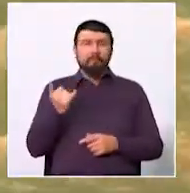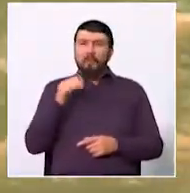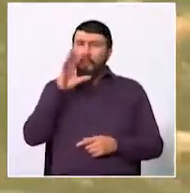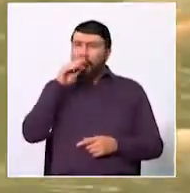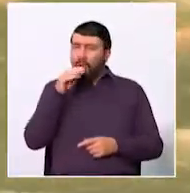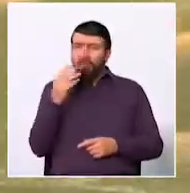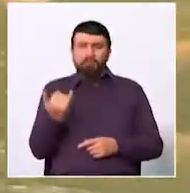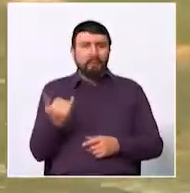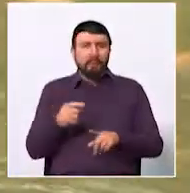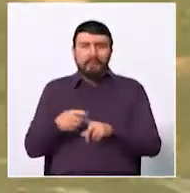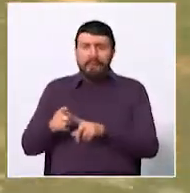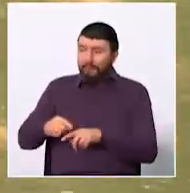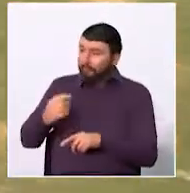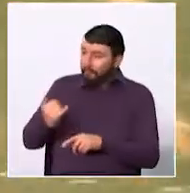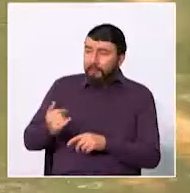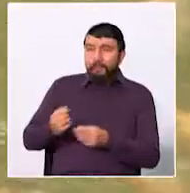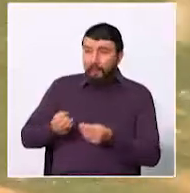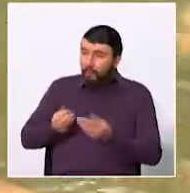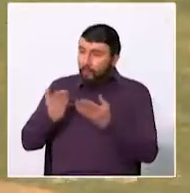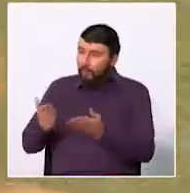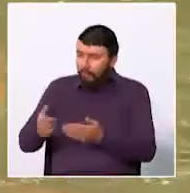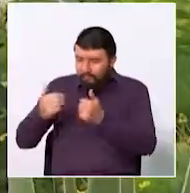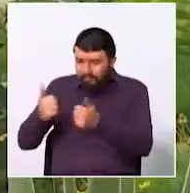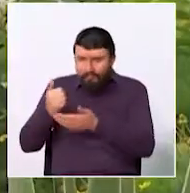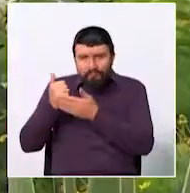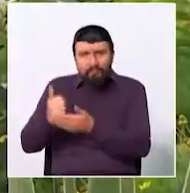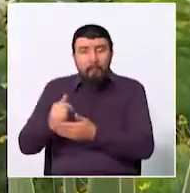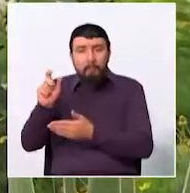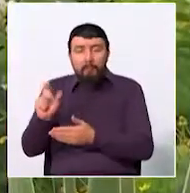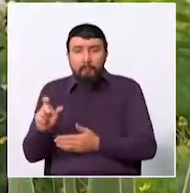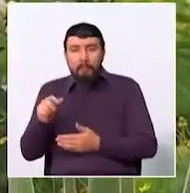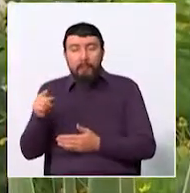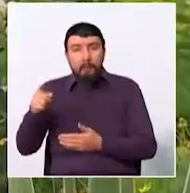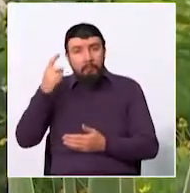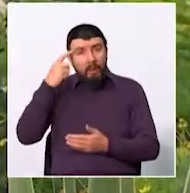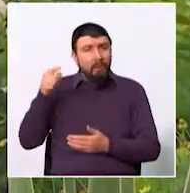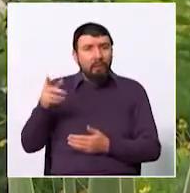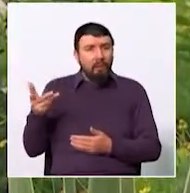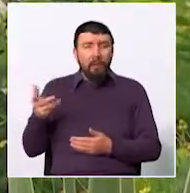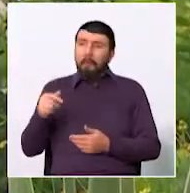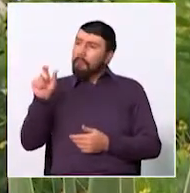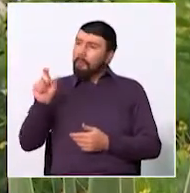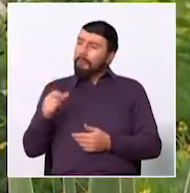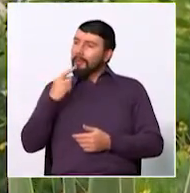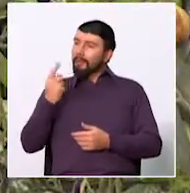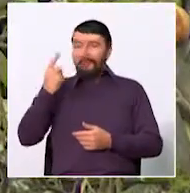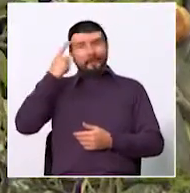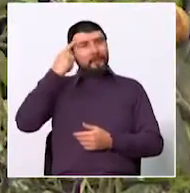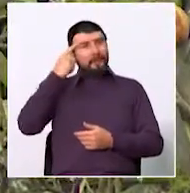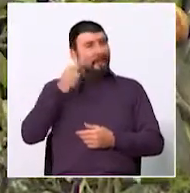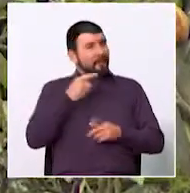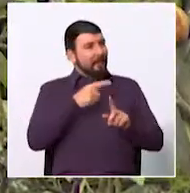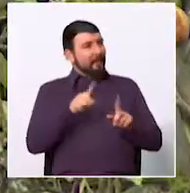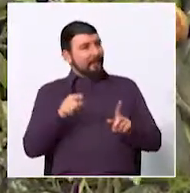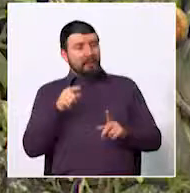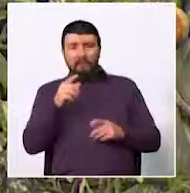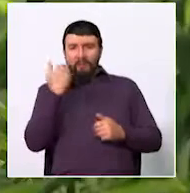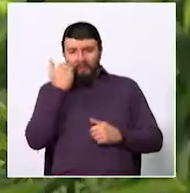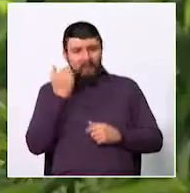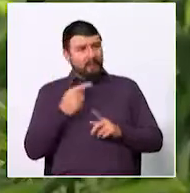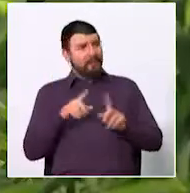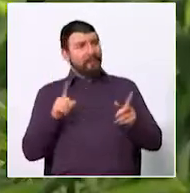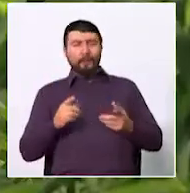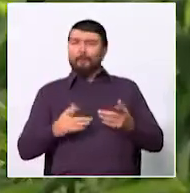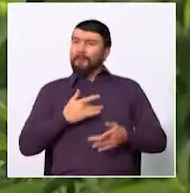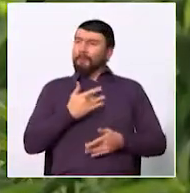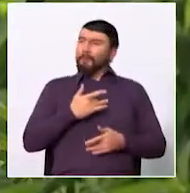ese bien estar de la persona y pensar en que la gente hable de una cosa distinta a la enfermedad que es